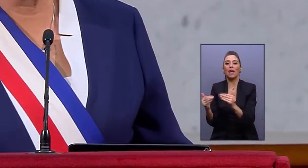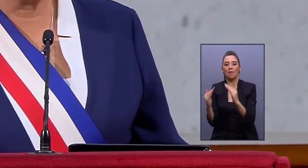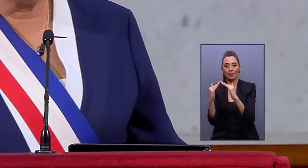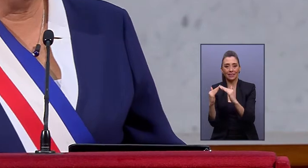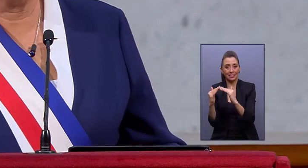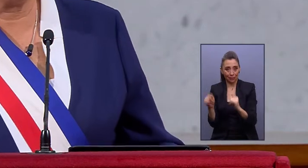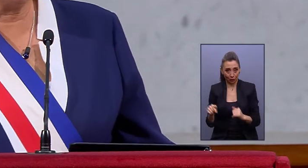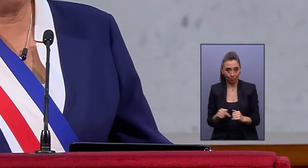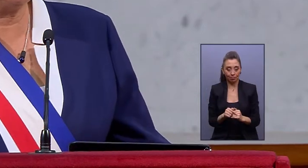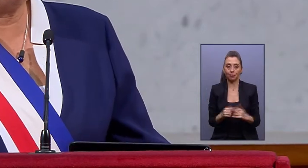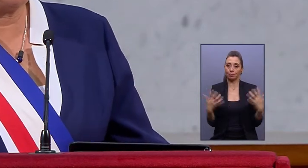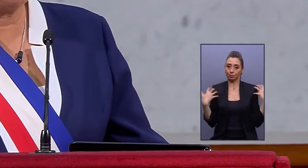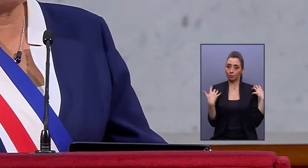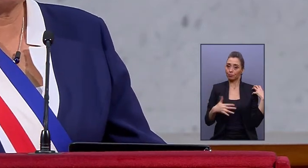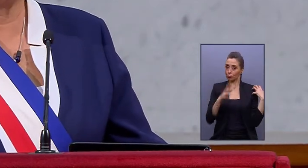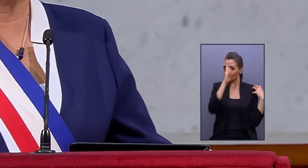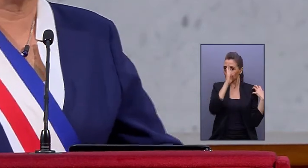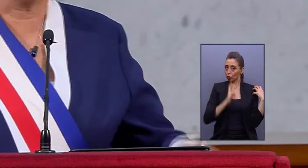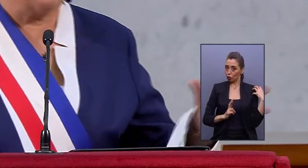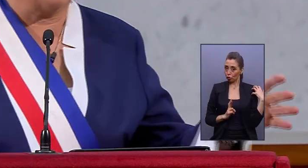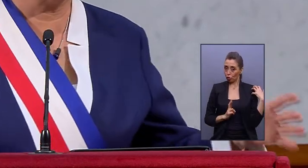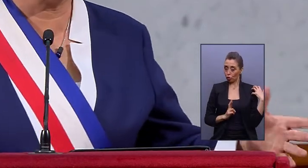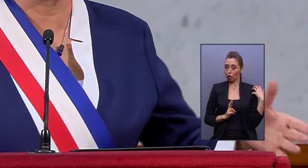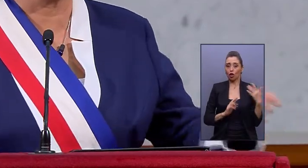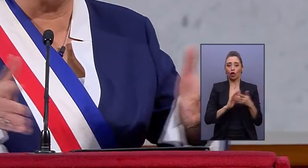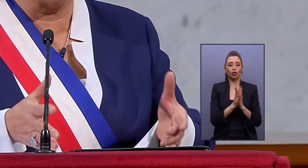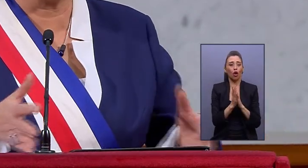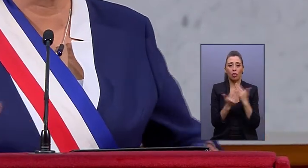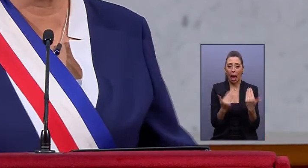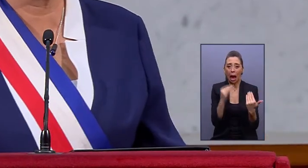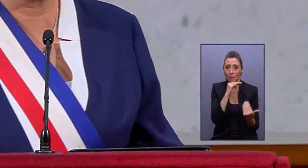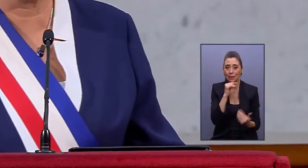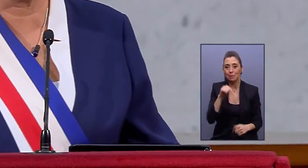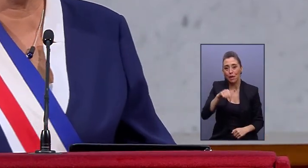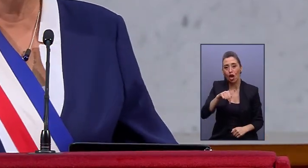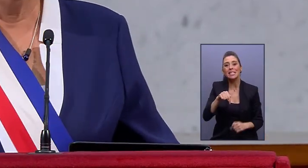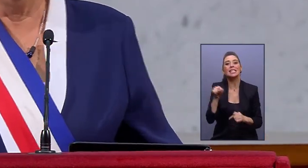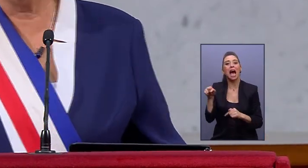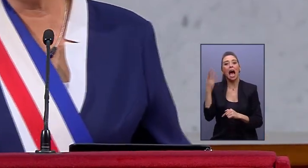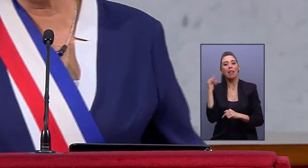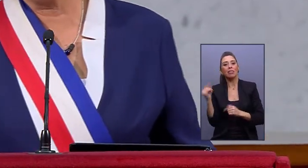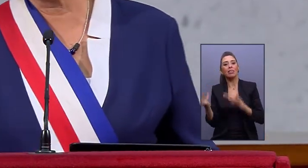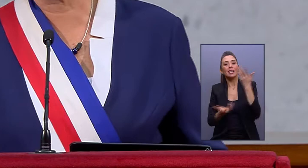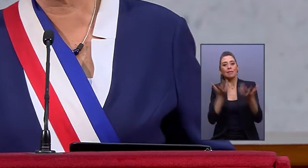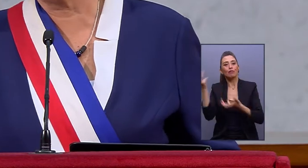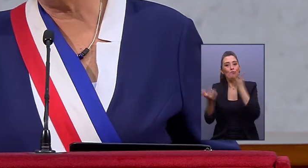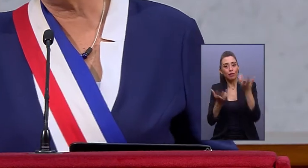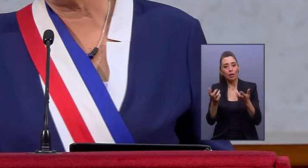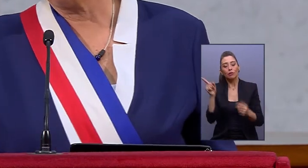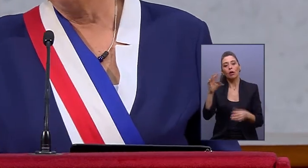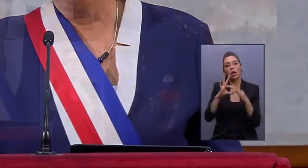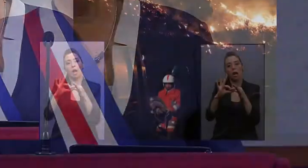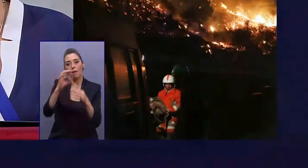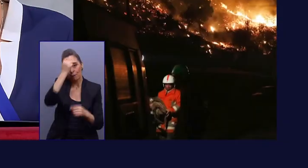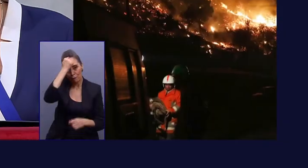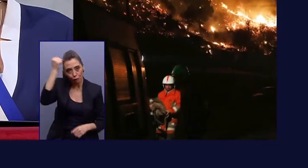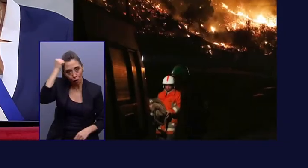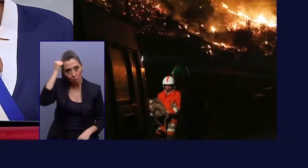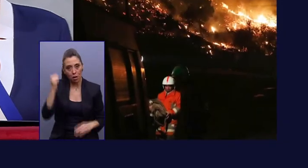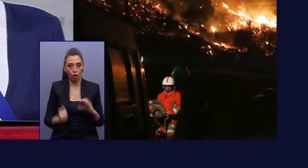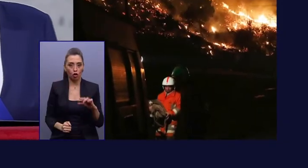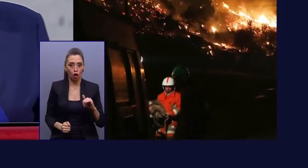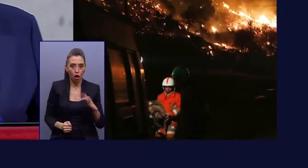Quiero reconocer el rol que en esta emergencia, y en todas las emergencias, pero ya que estoy hablando de esta, han jugado nuestros bomberos, la